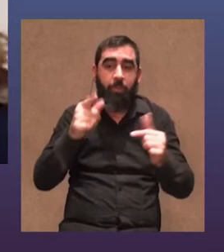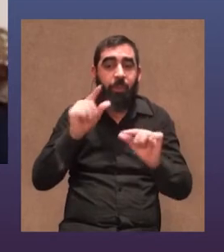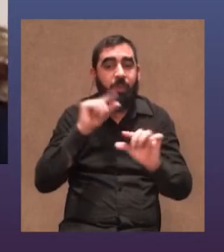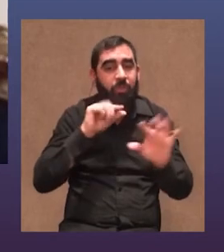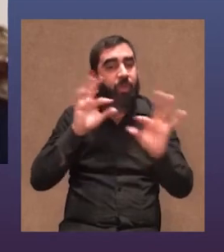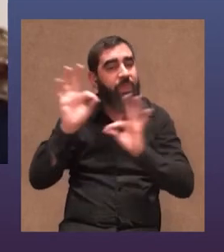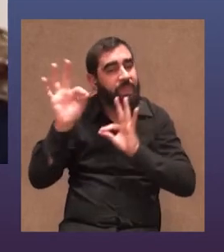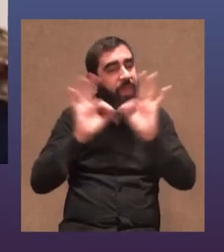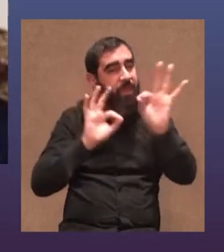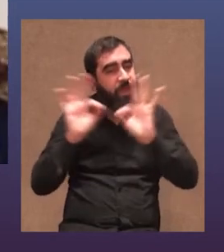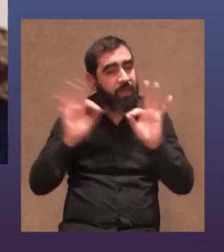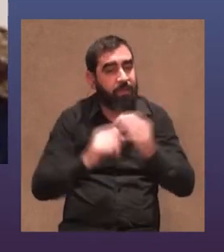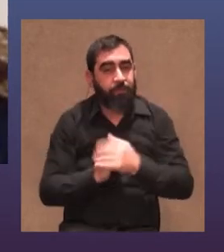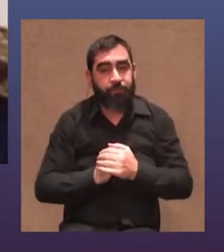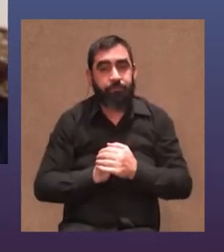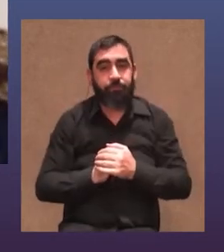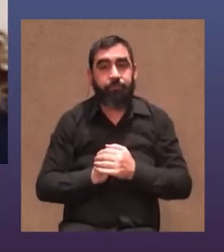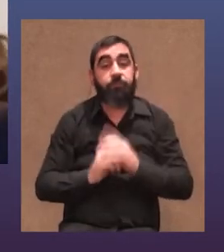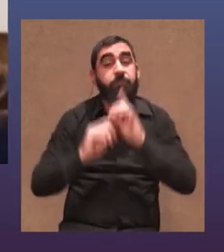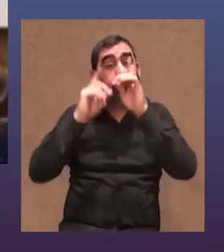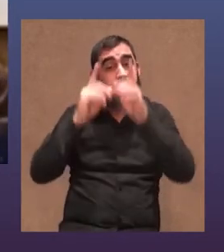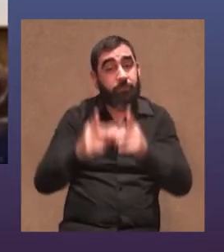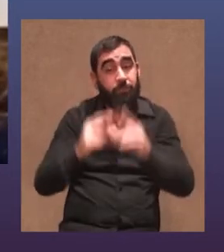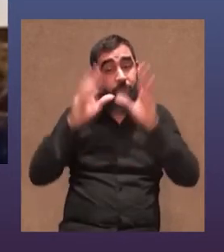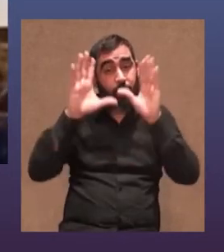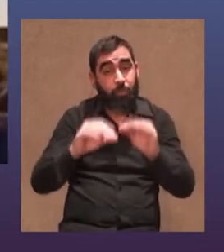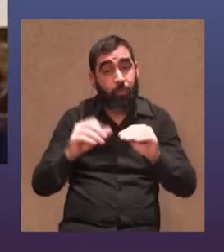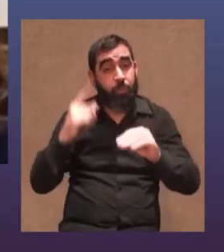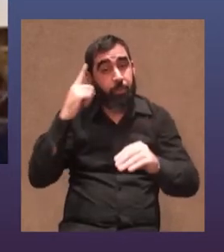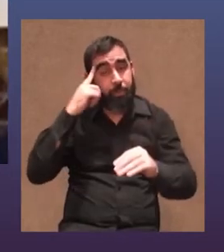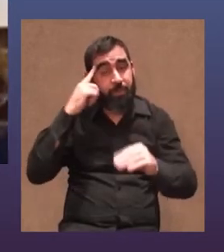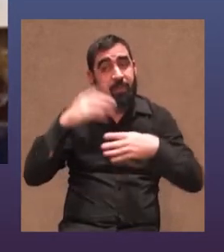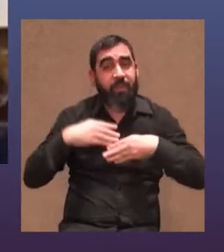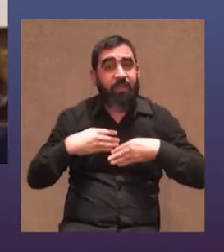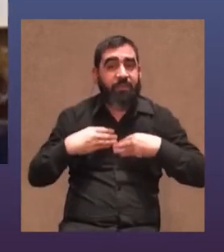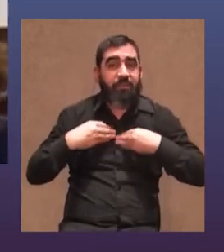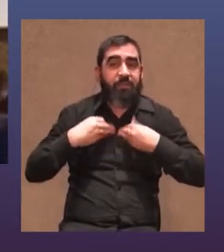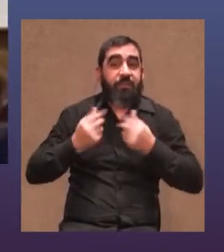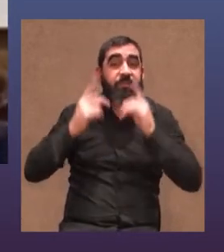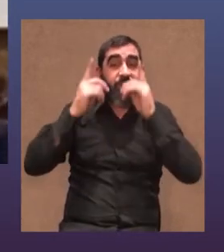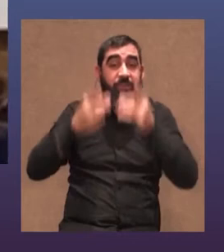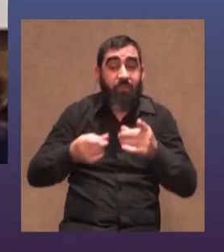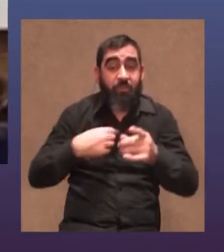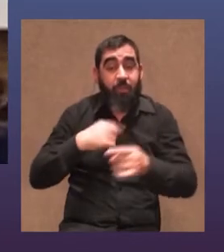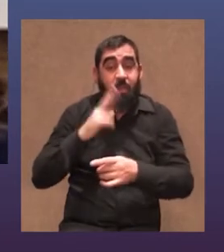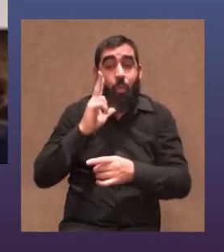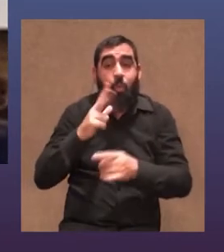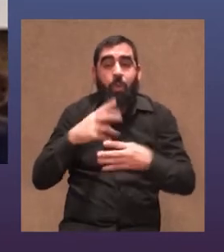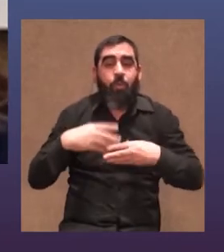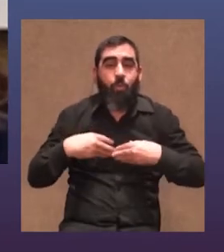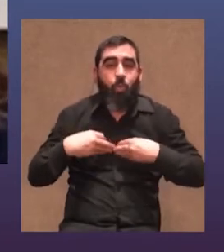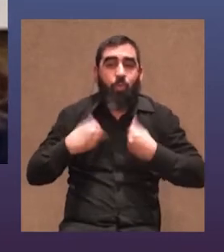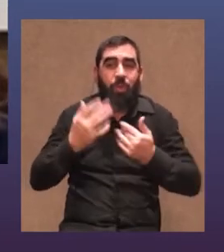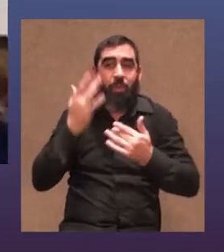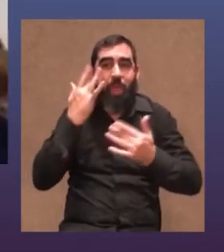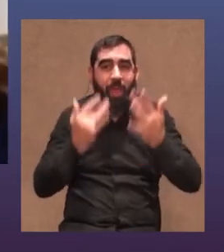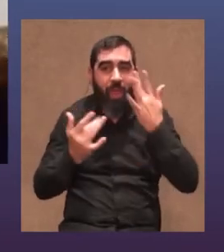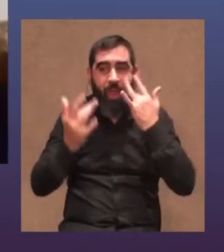delicadito. Claro, además poniendo todos en juego la sensibilidad, ¿no? Somos seres muy sensibles los artistas,